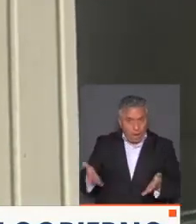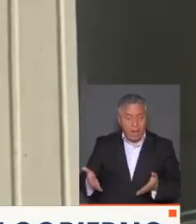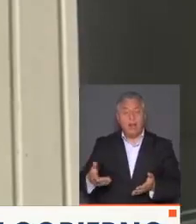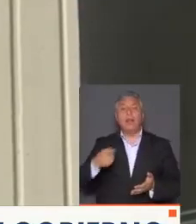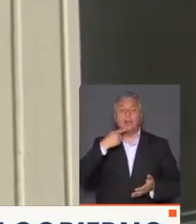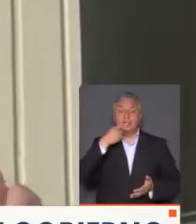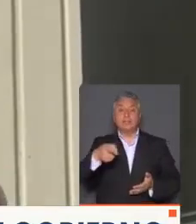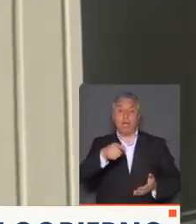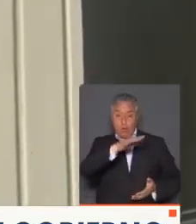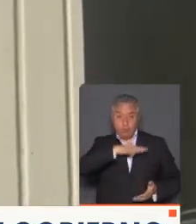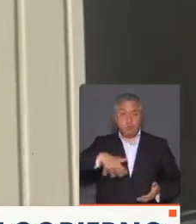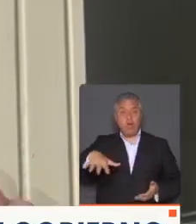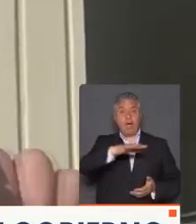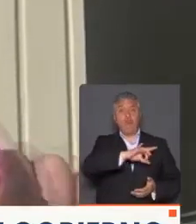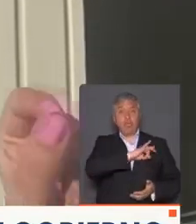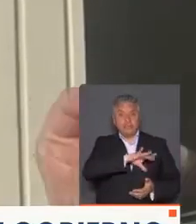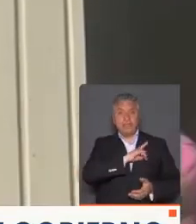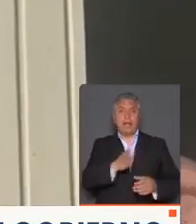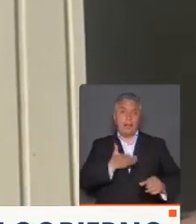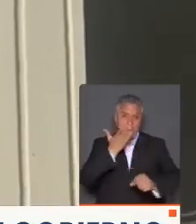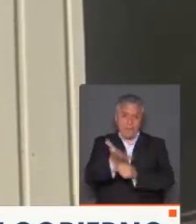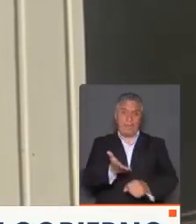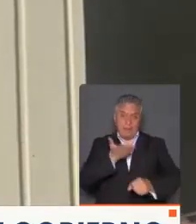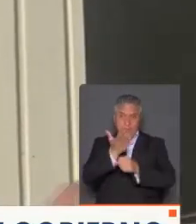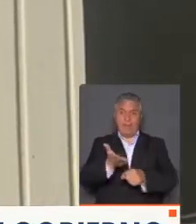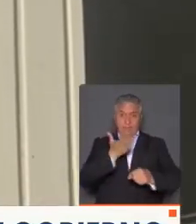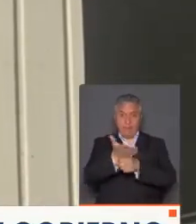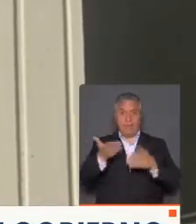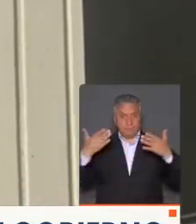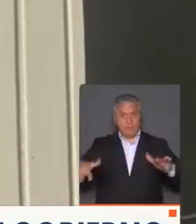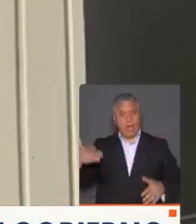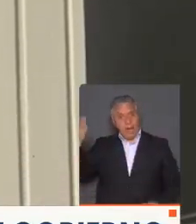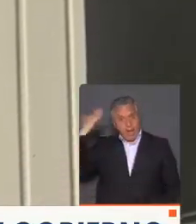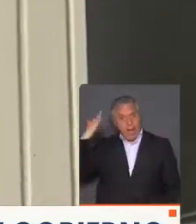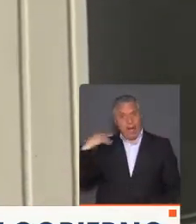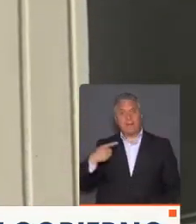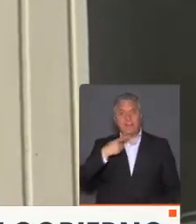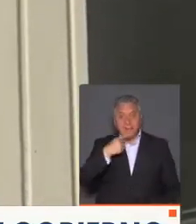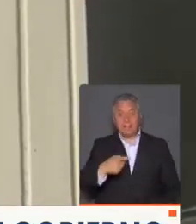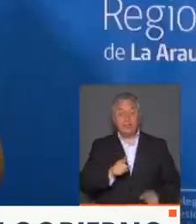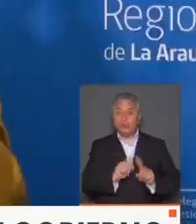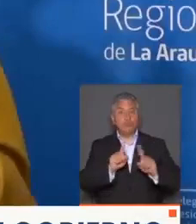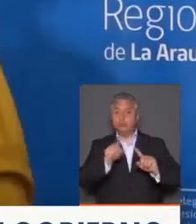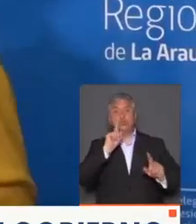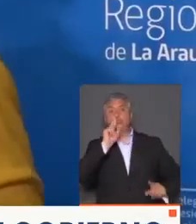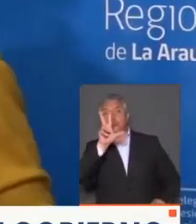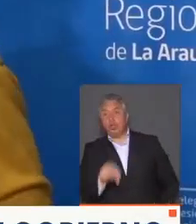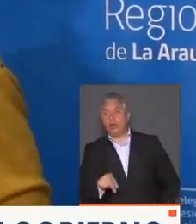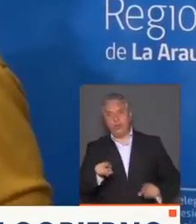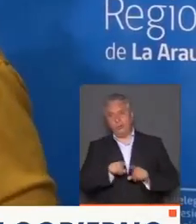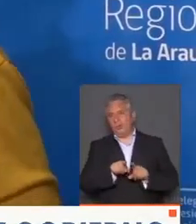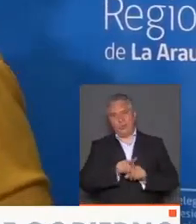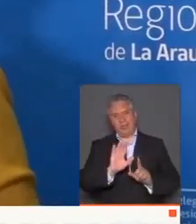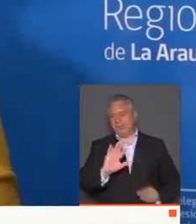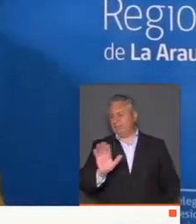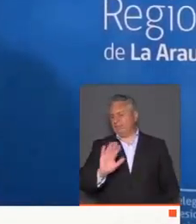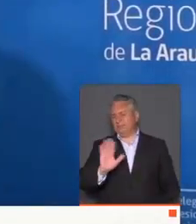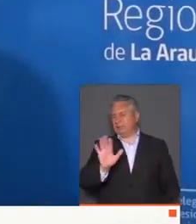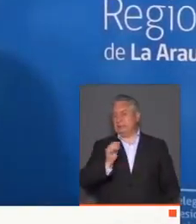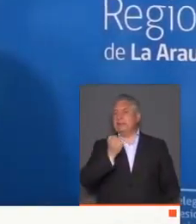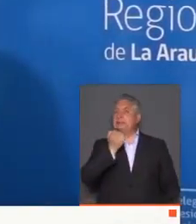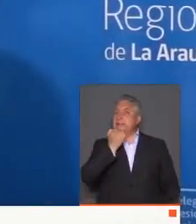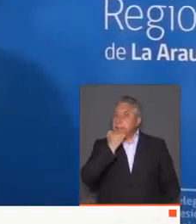de chile ha demandado tal como ya se ha hecho antes me parece que sería un grave error hay una batería de